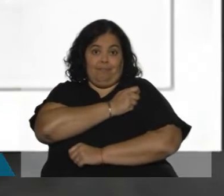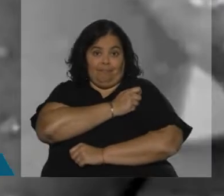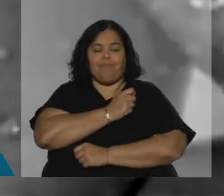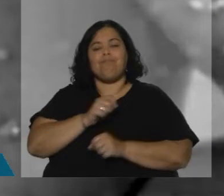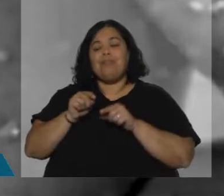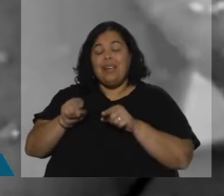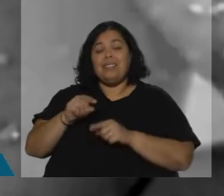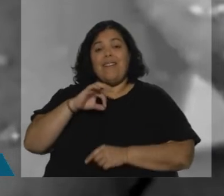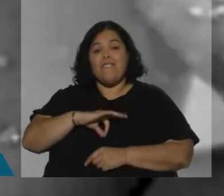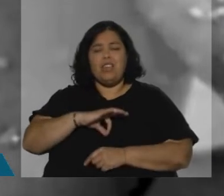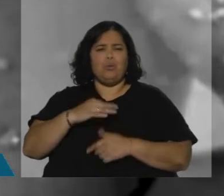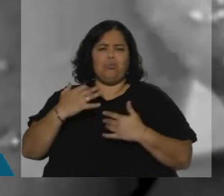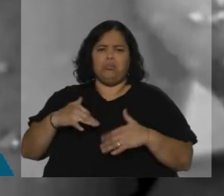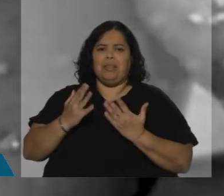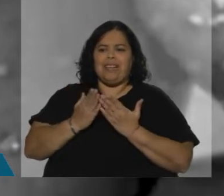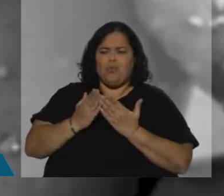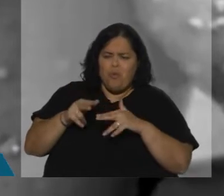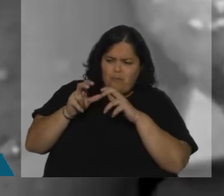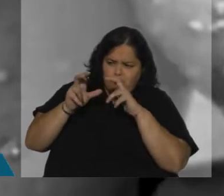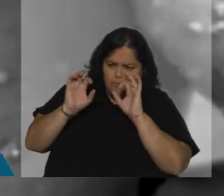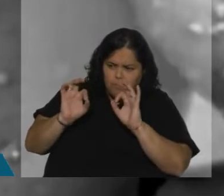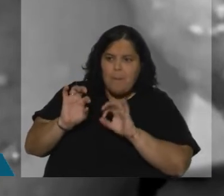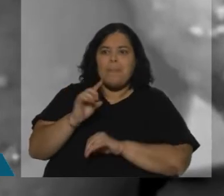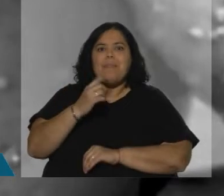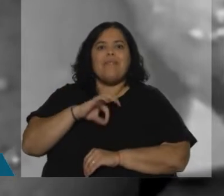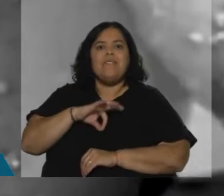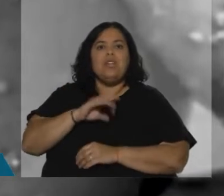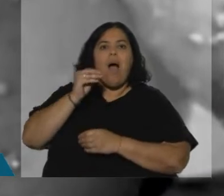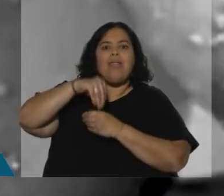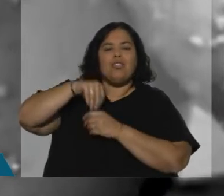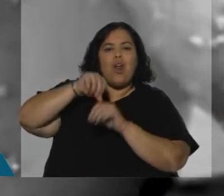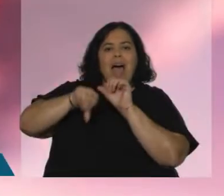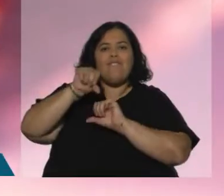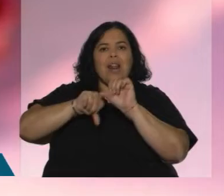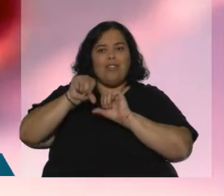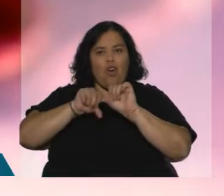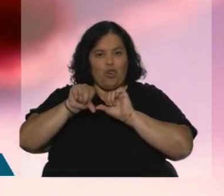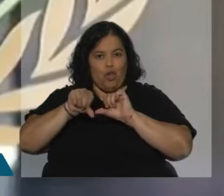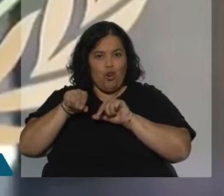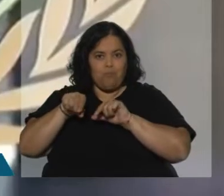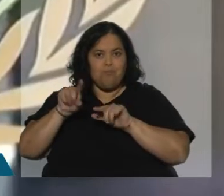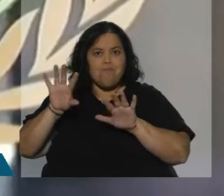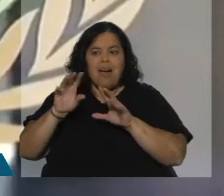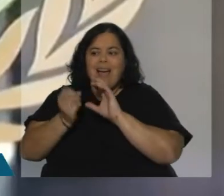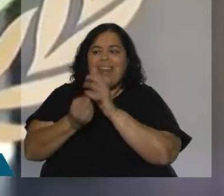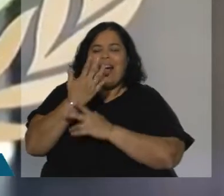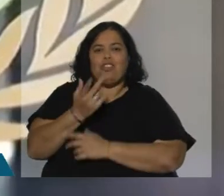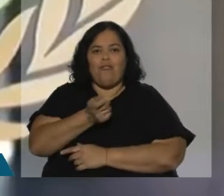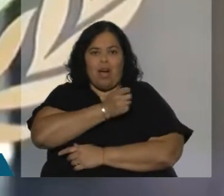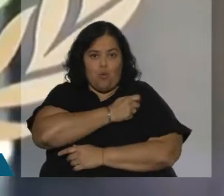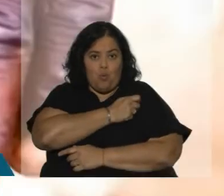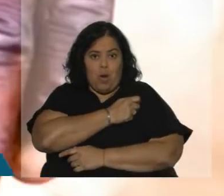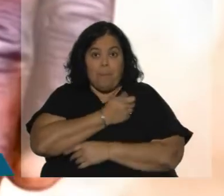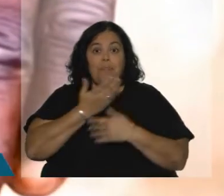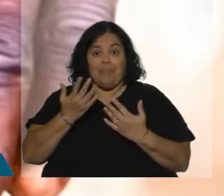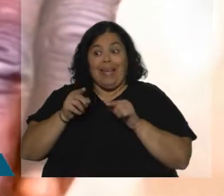estudiado fue el primer virus que fue cultivado el laboratorio fue el primer virus que se hizo la microscopía electrónica ese es el virus